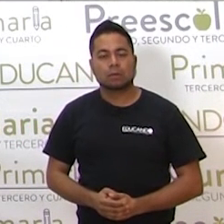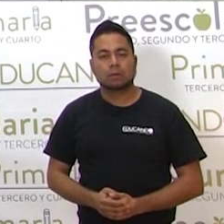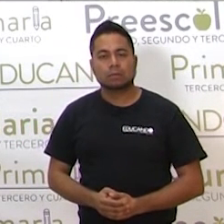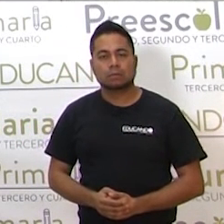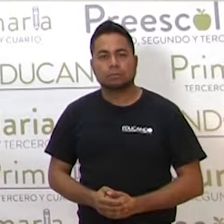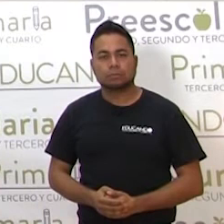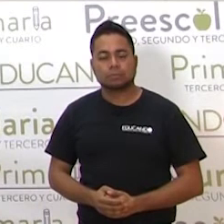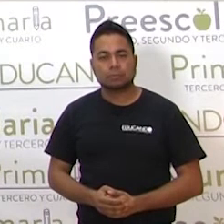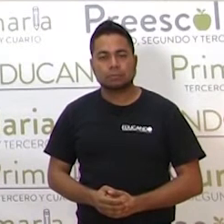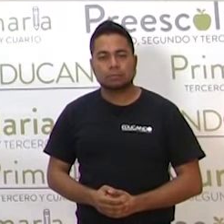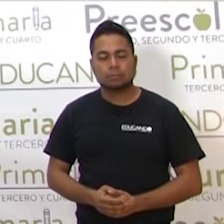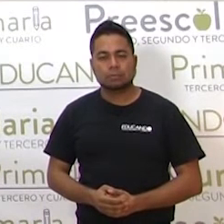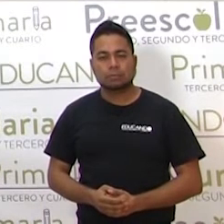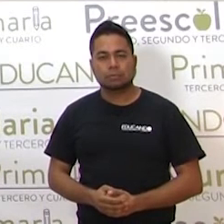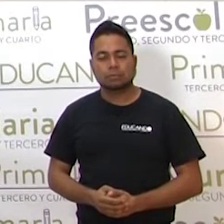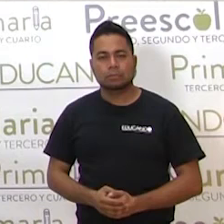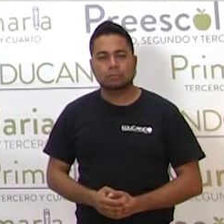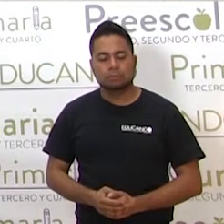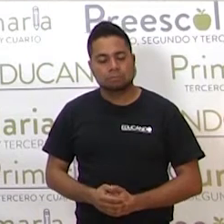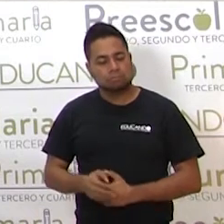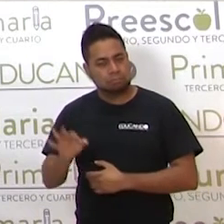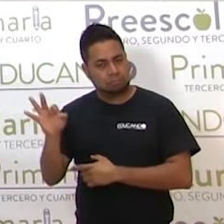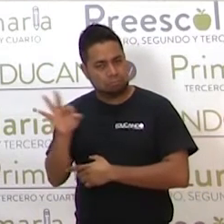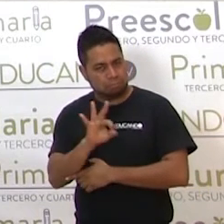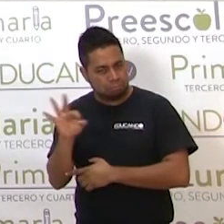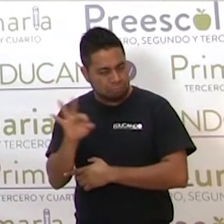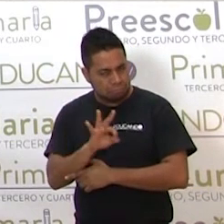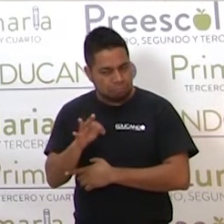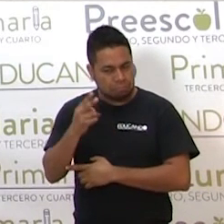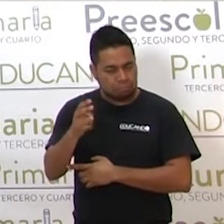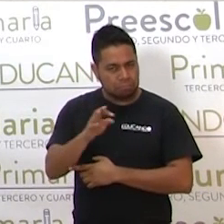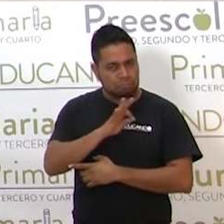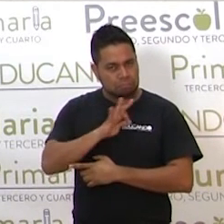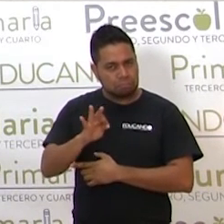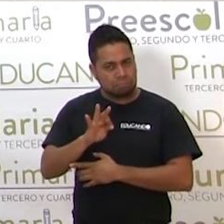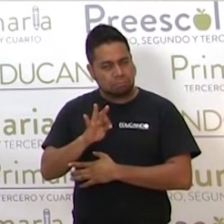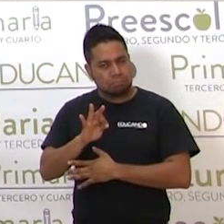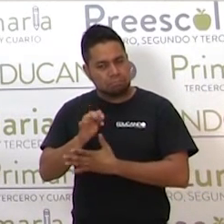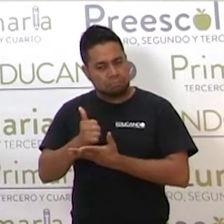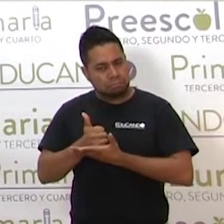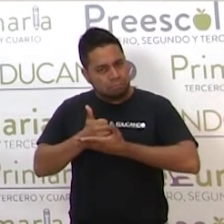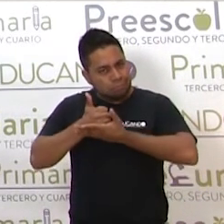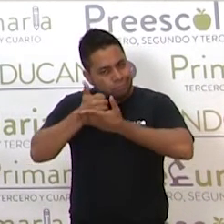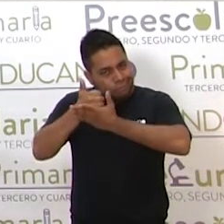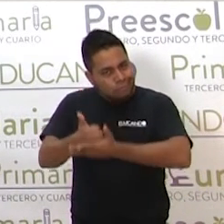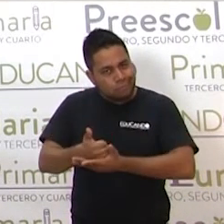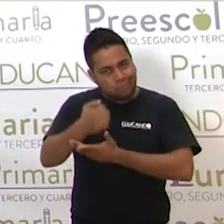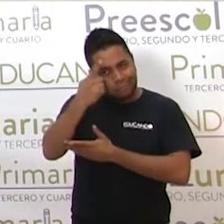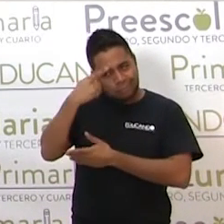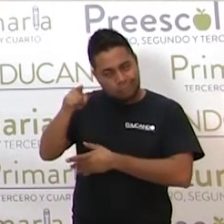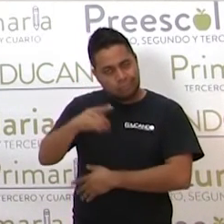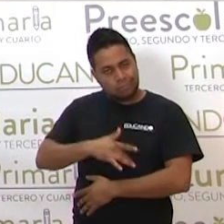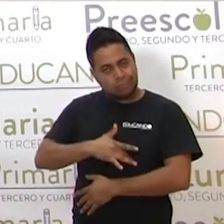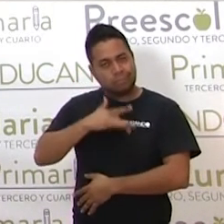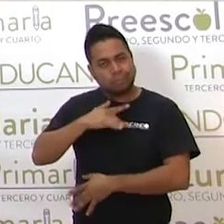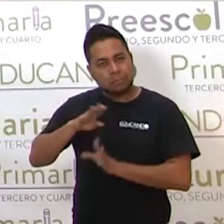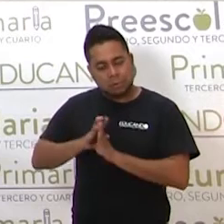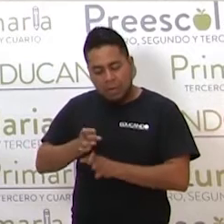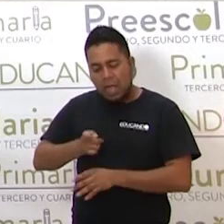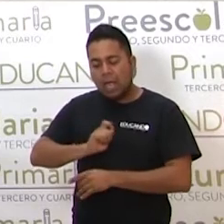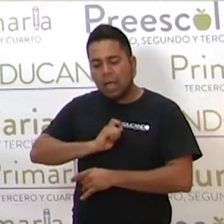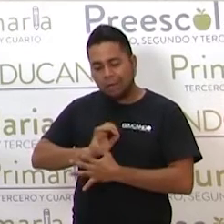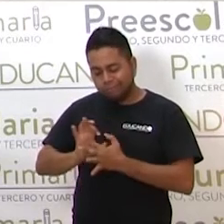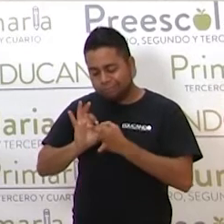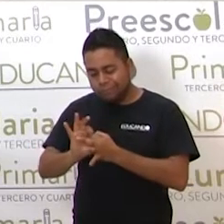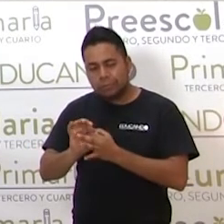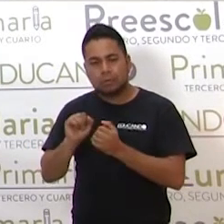Y esto posiblemente causaría un efecto de que ustedes se sientan más identificados